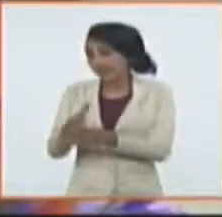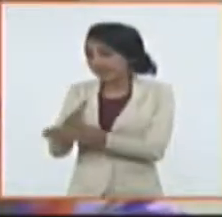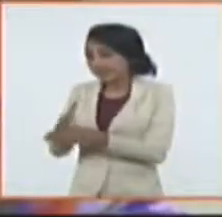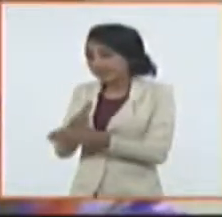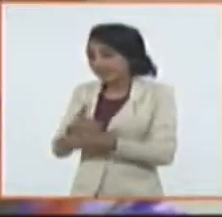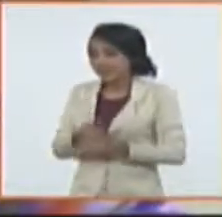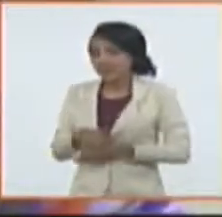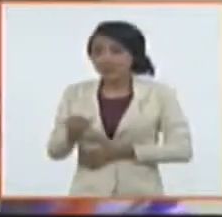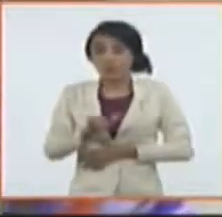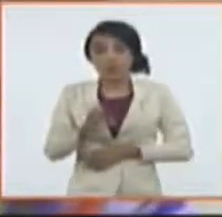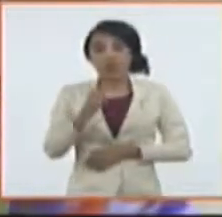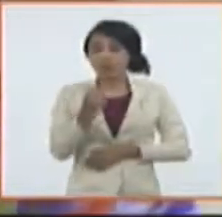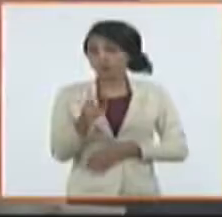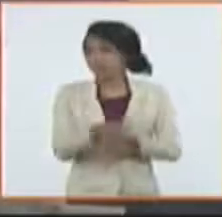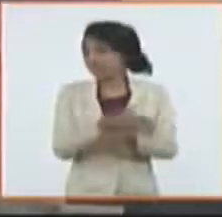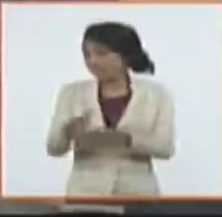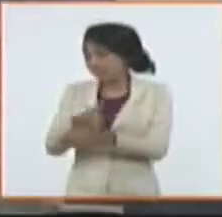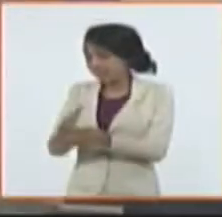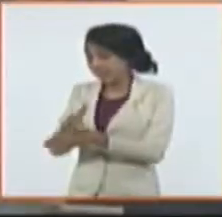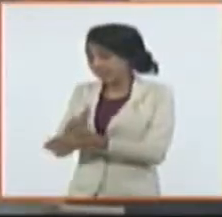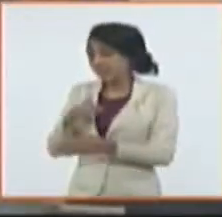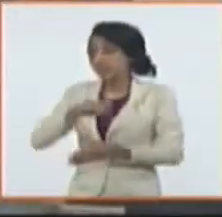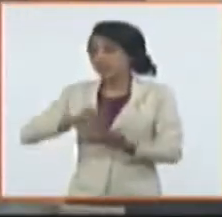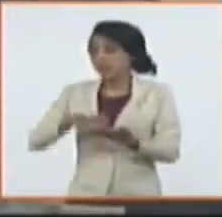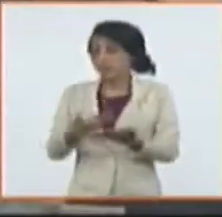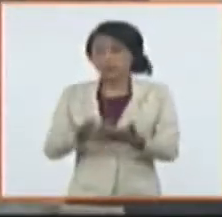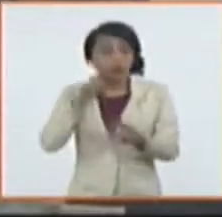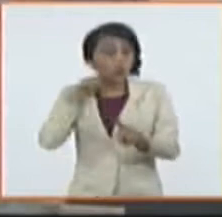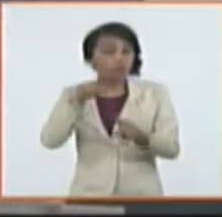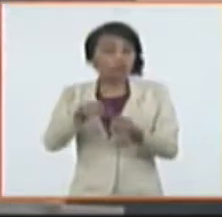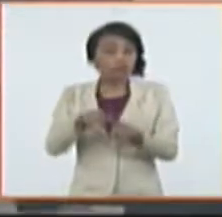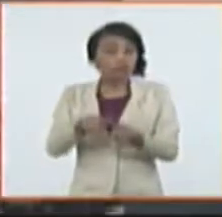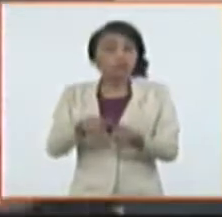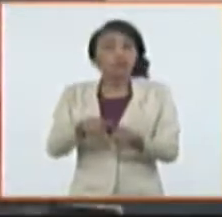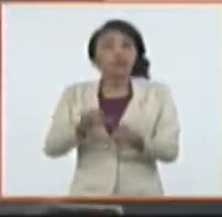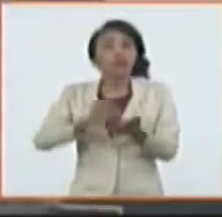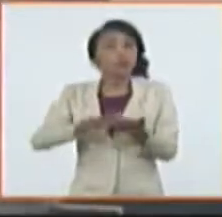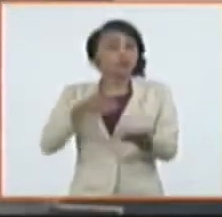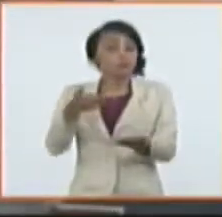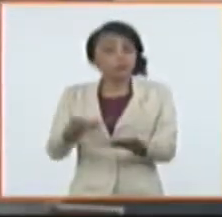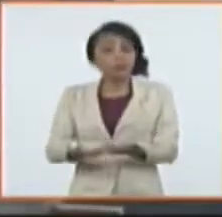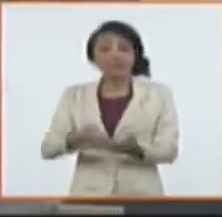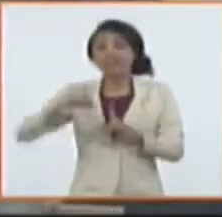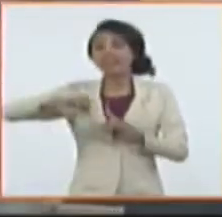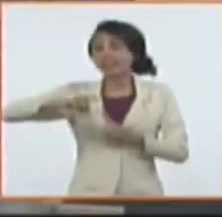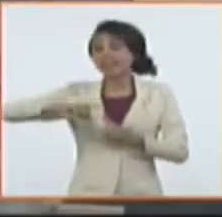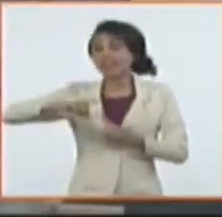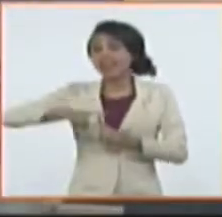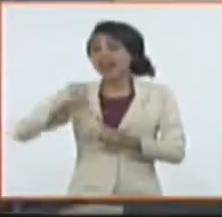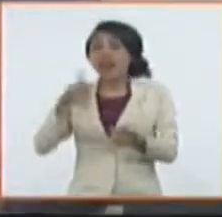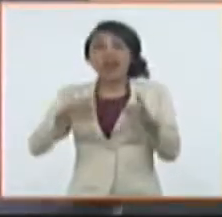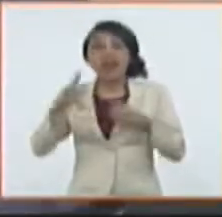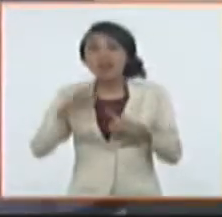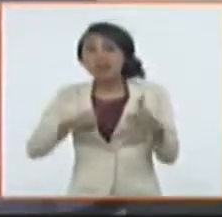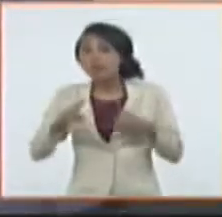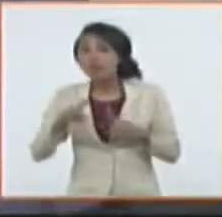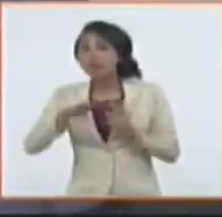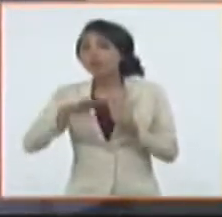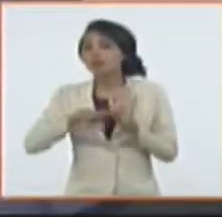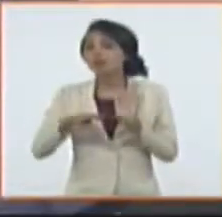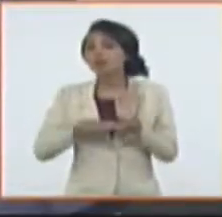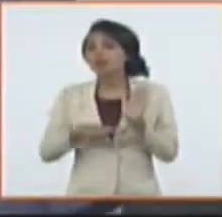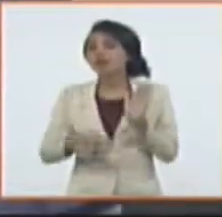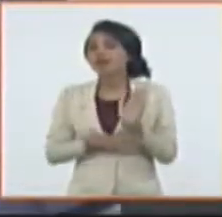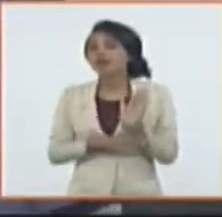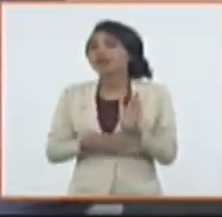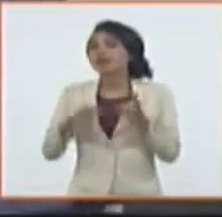económicos. Cuando vayamos a proponernos un objetivo, cuando vayamos a proponernos una tarea, cuando nos vayamos a proponer un programa, hay que